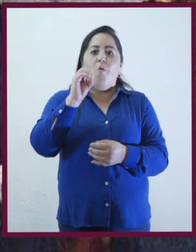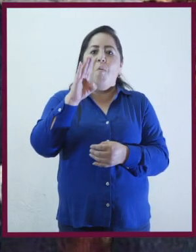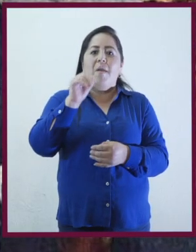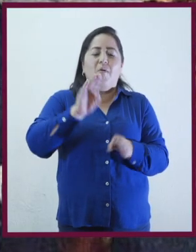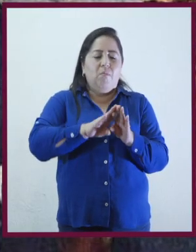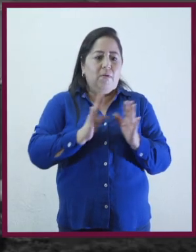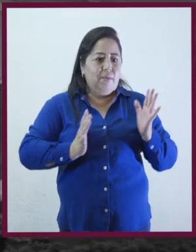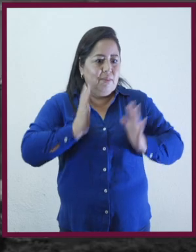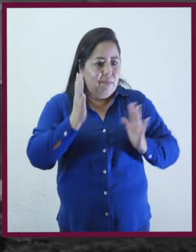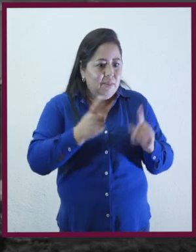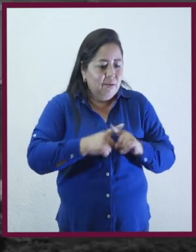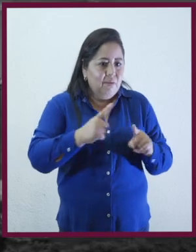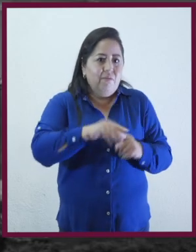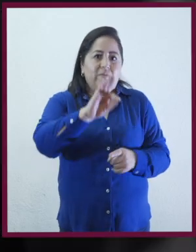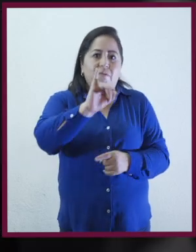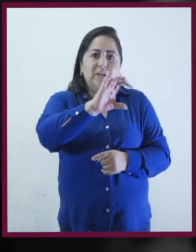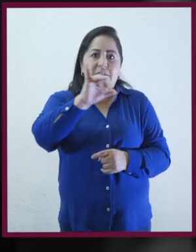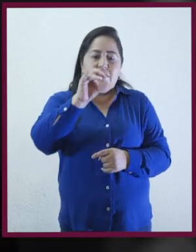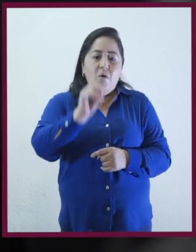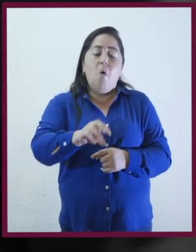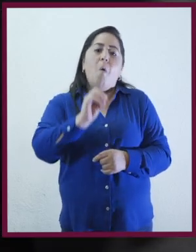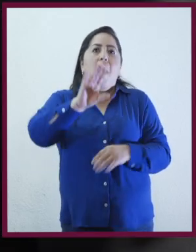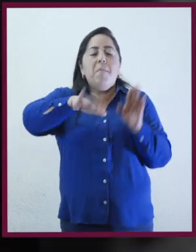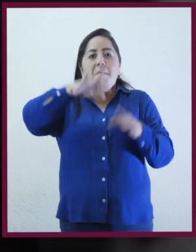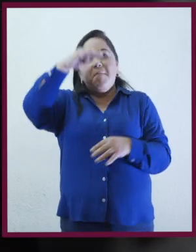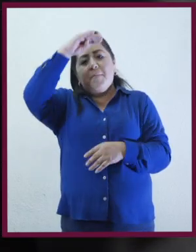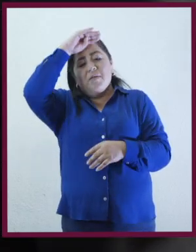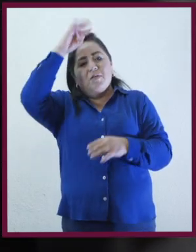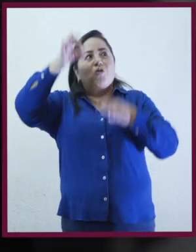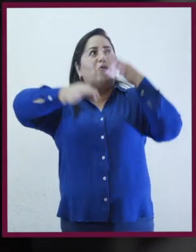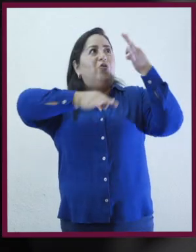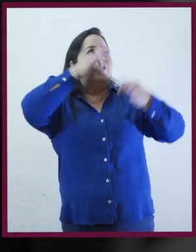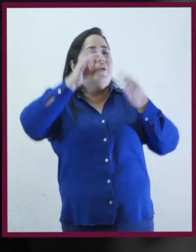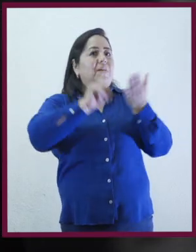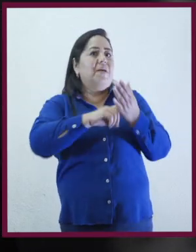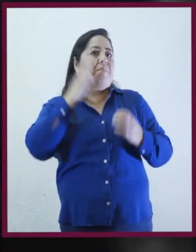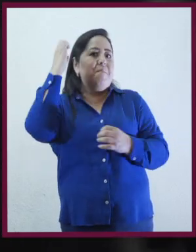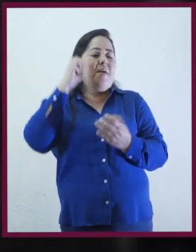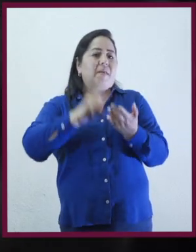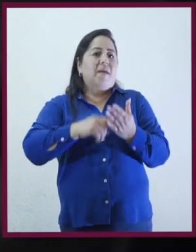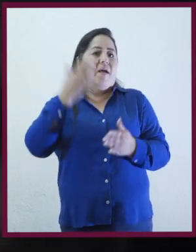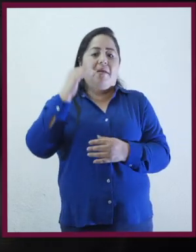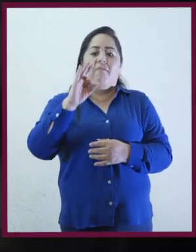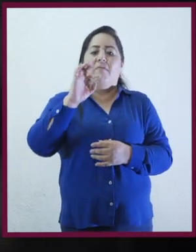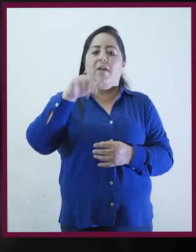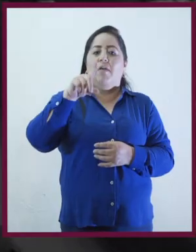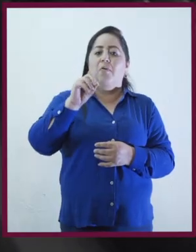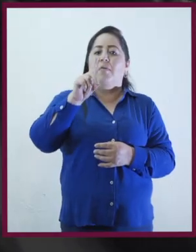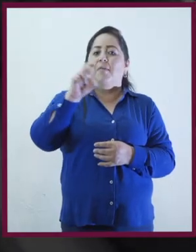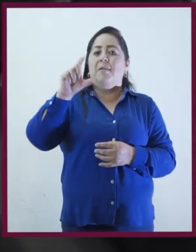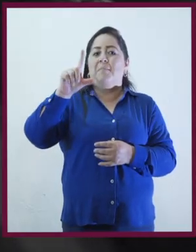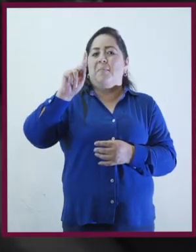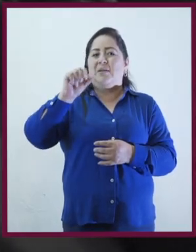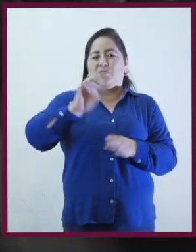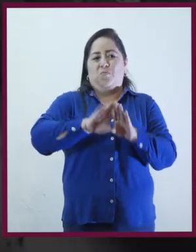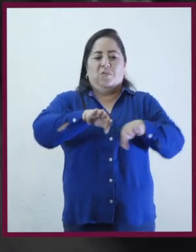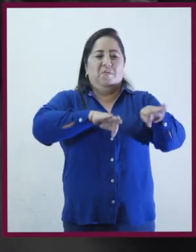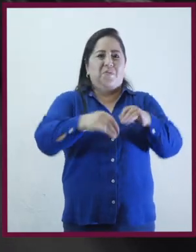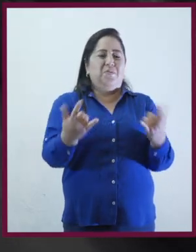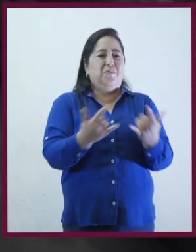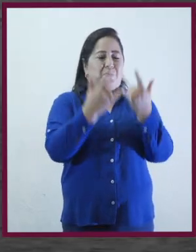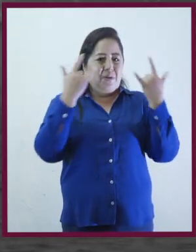de ficción, y pienso sobre todo en las noticias del Imperio de Fernando del Paso, que en el trabajo de